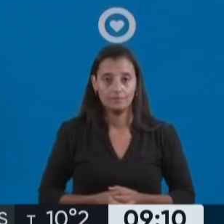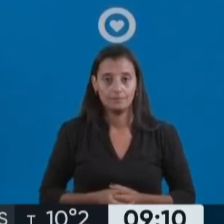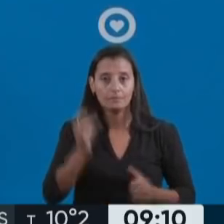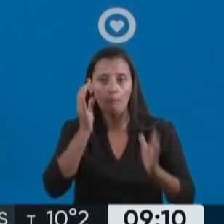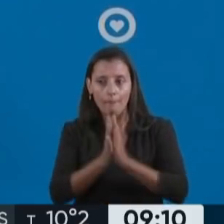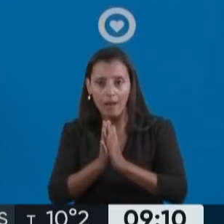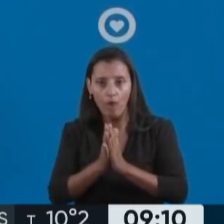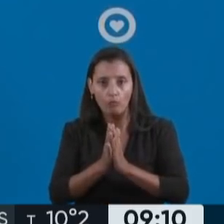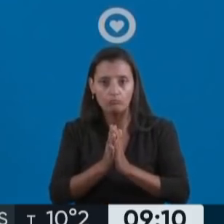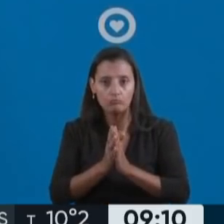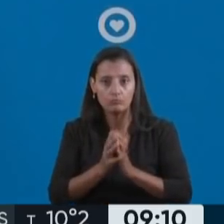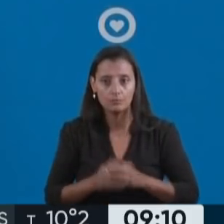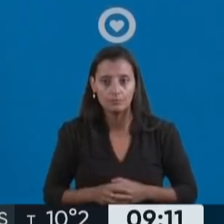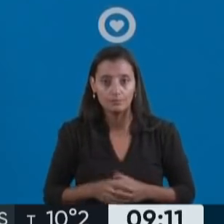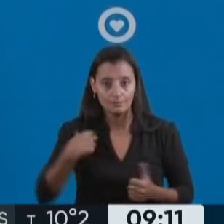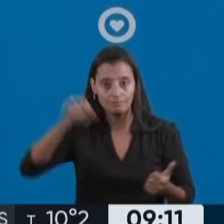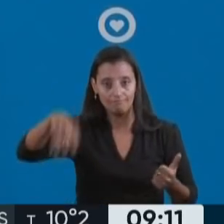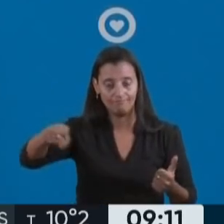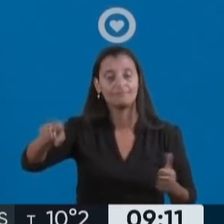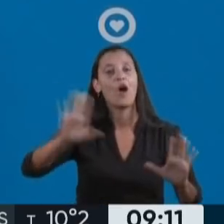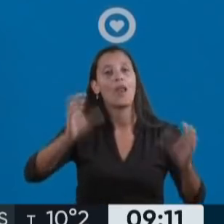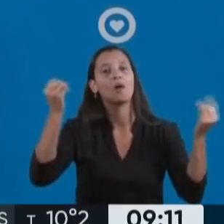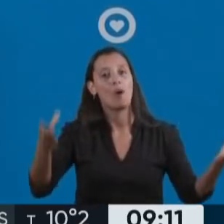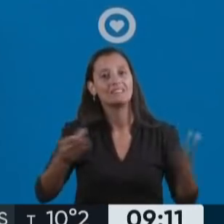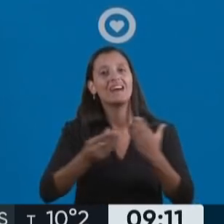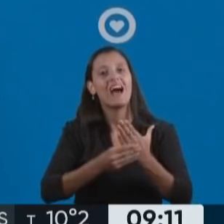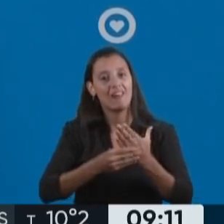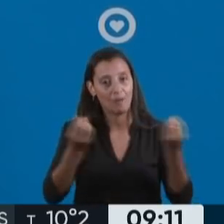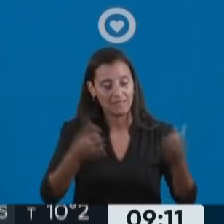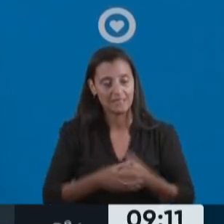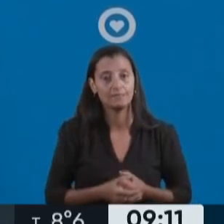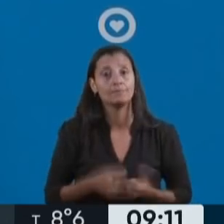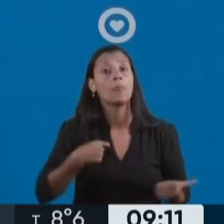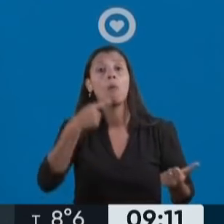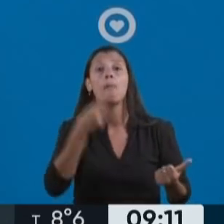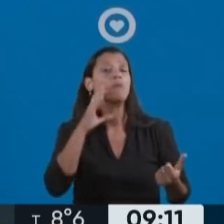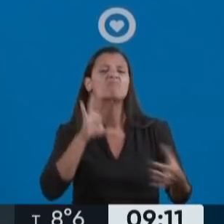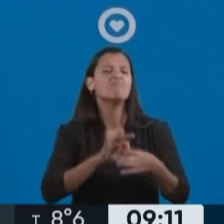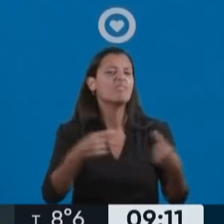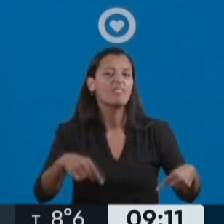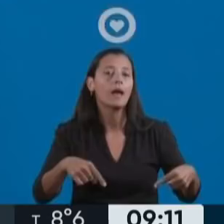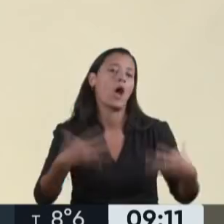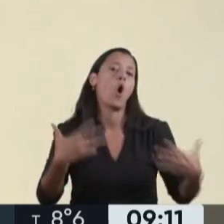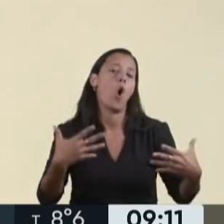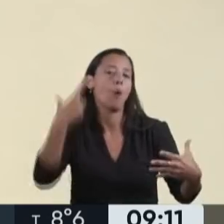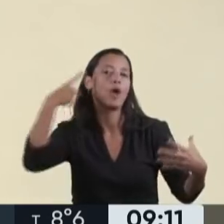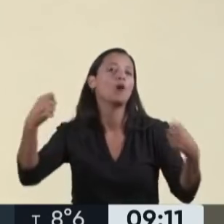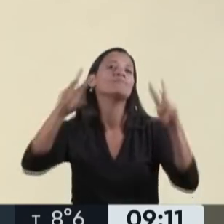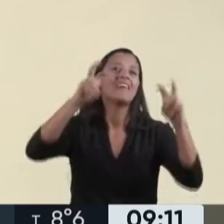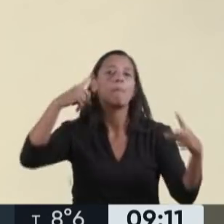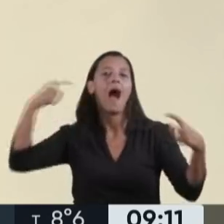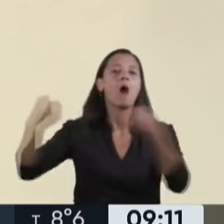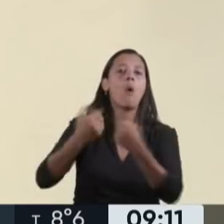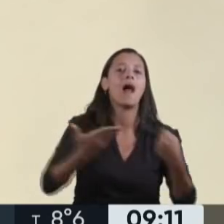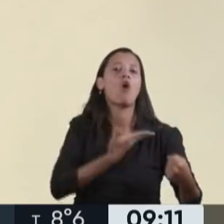Perdón, me habían dicho que estaba subiendo. Ahí está. ¿Qué tal, Gabriela? Buen día. Bueno, la pregunta tiene que ver, por supuesto, con el acuerdo con el fondo. Por un